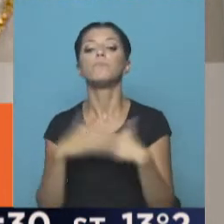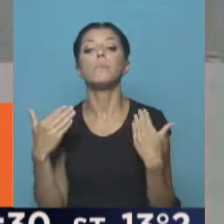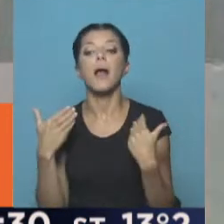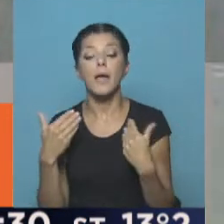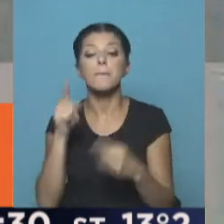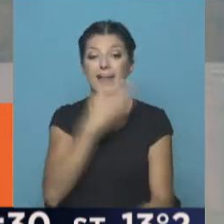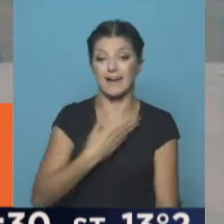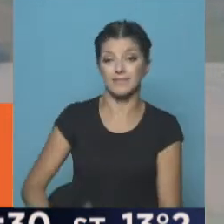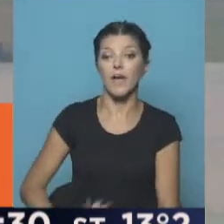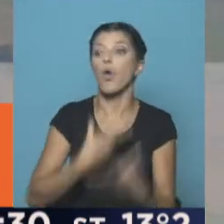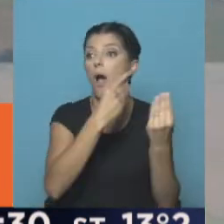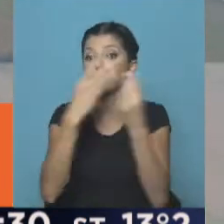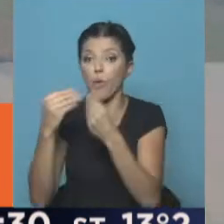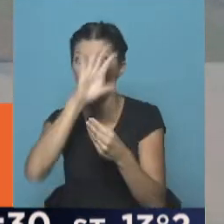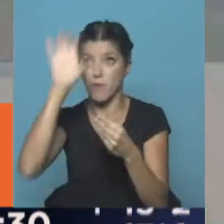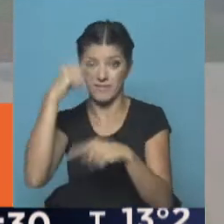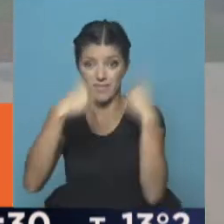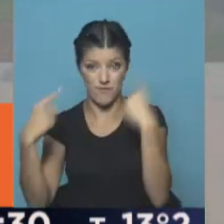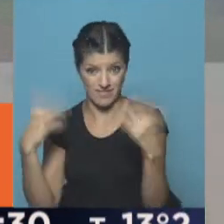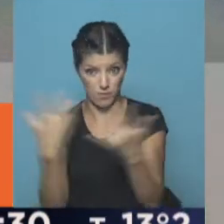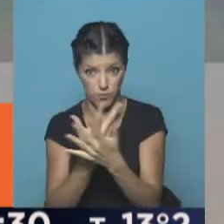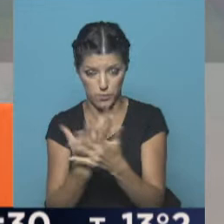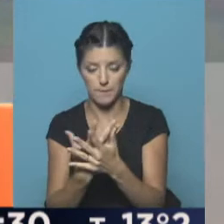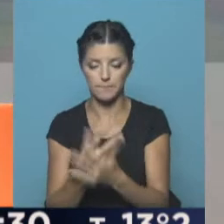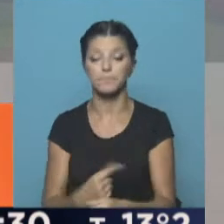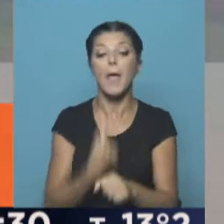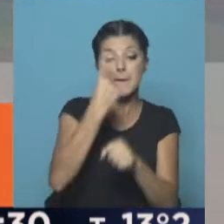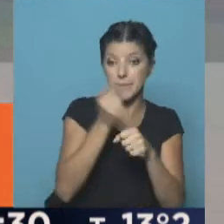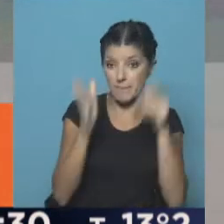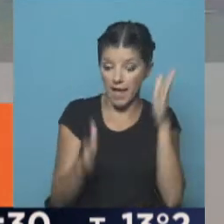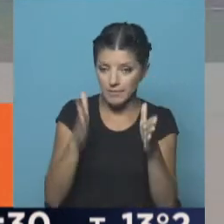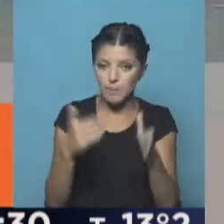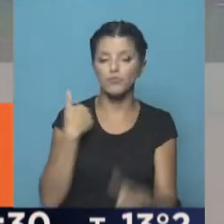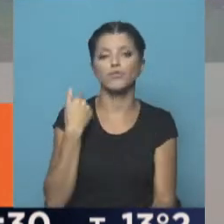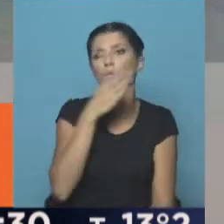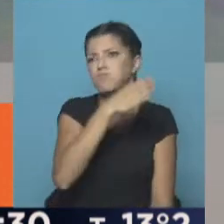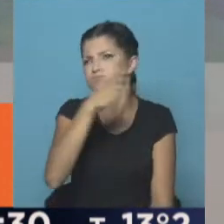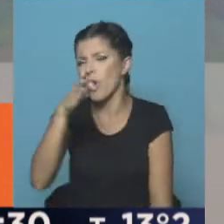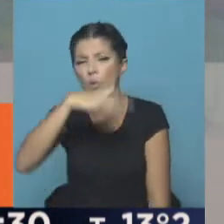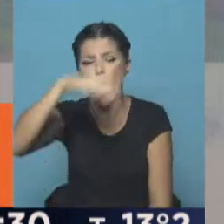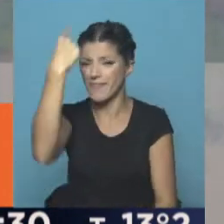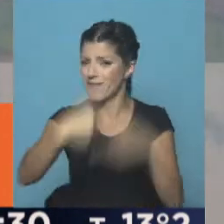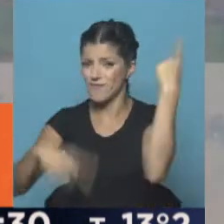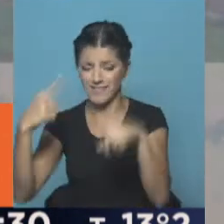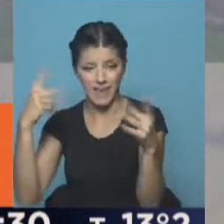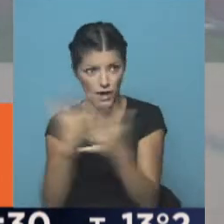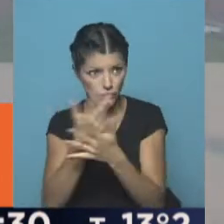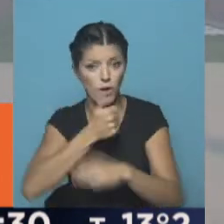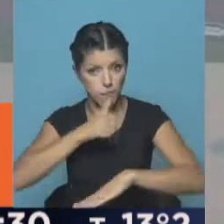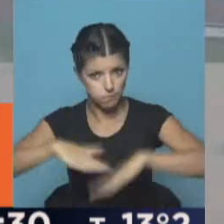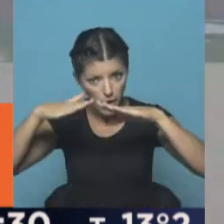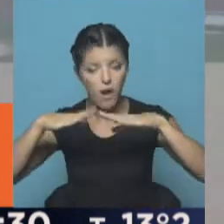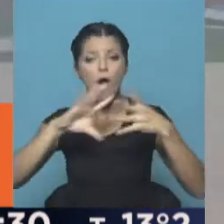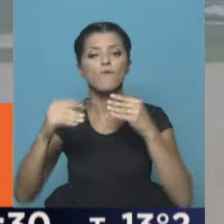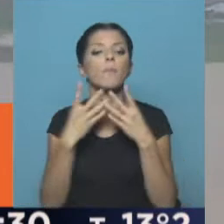del Estado en la ayuda con la gente. En la primera etapa hemos estado presentes en cada uno de los lugares con ayudas de